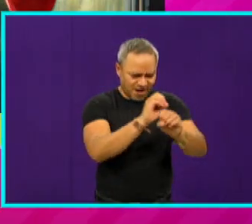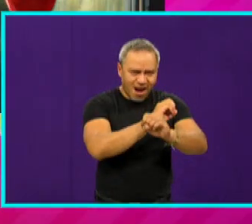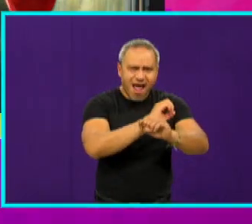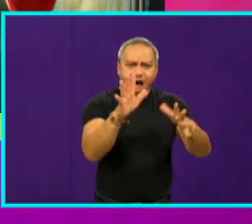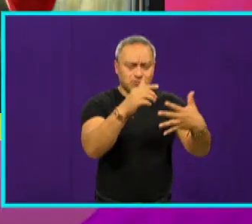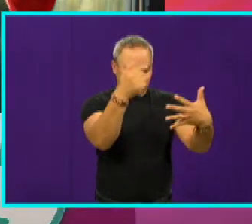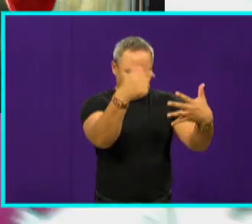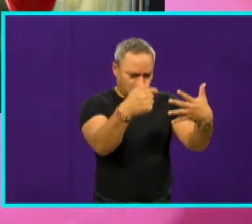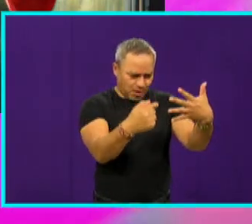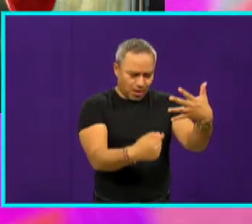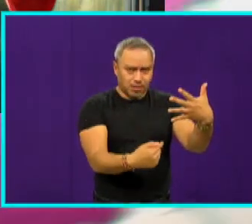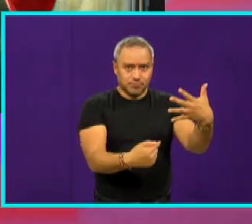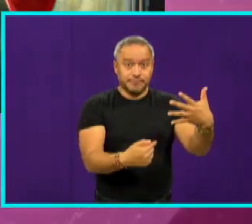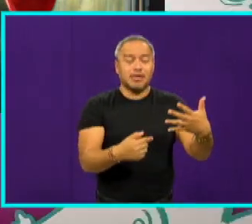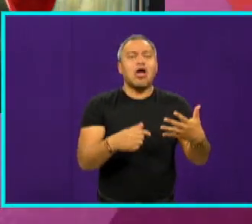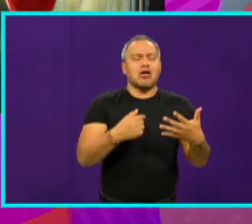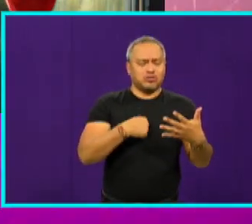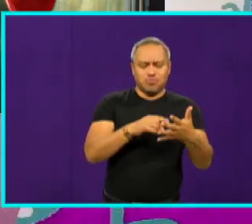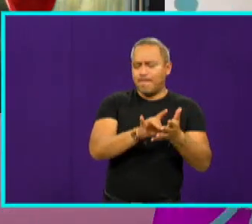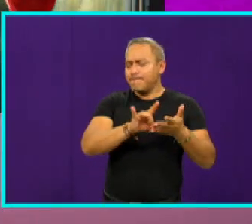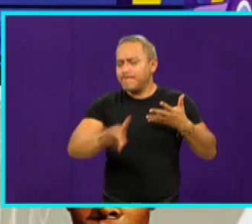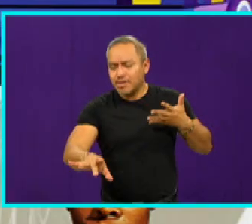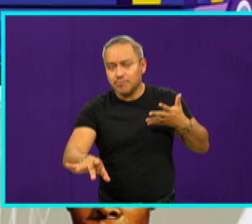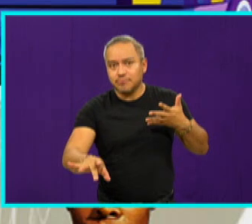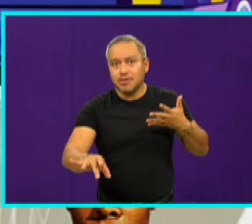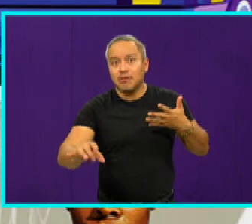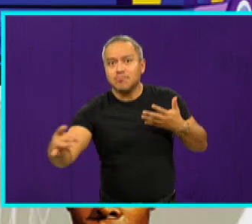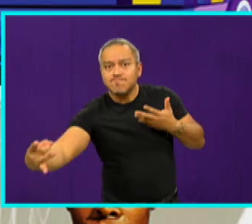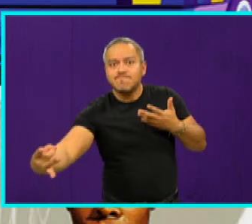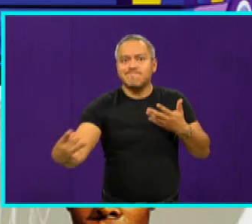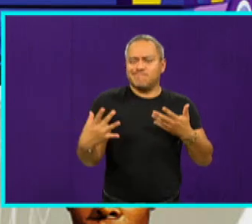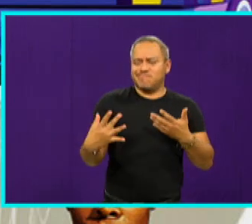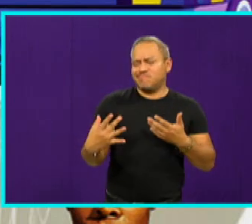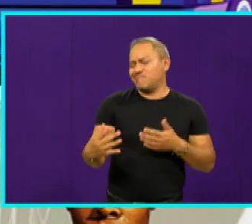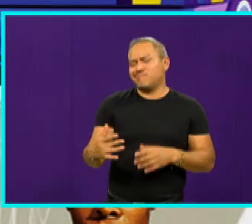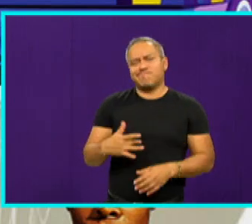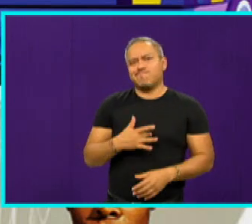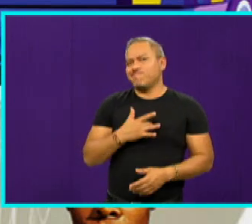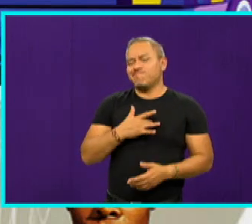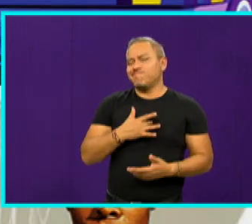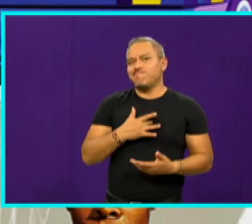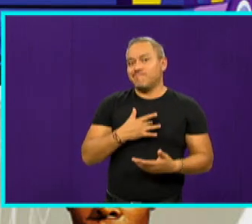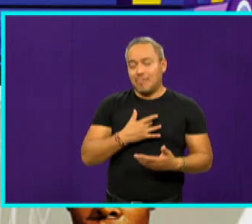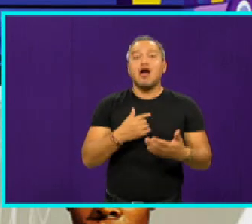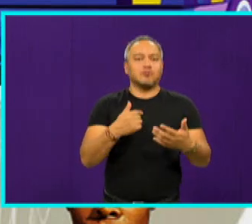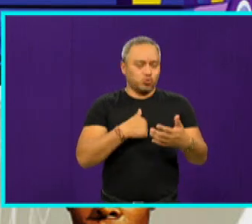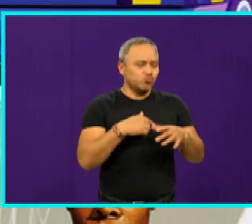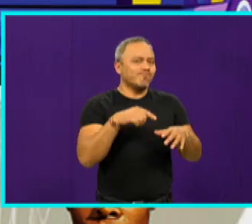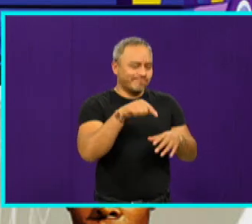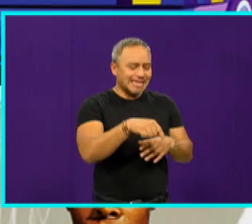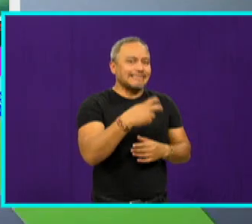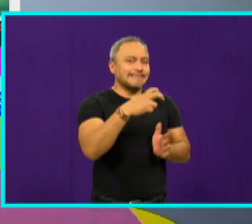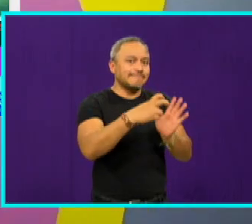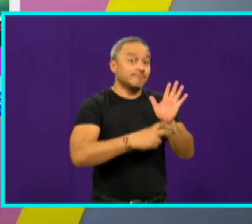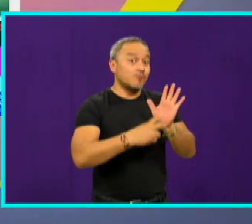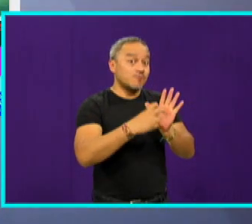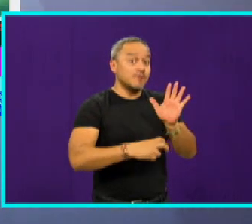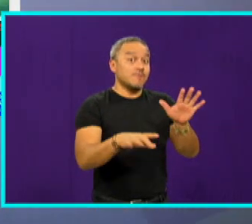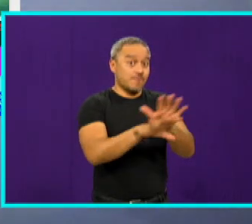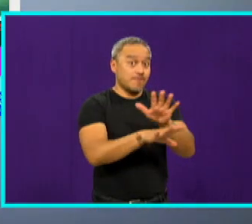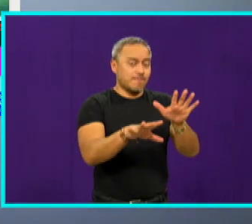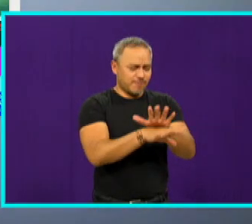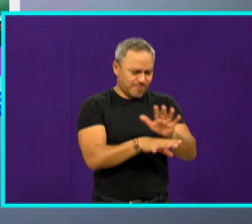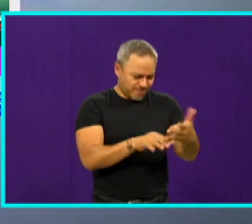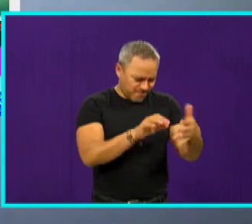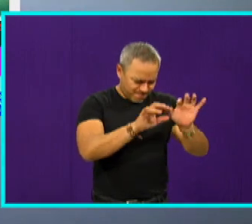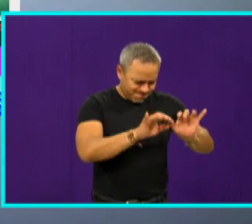no me gusta, lo copio, lo vuelvo a pegar y modifico las cosas que yo necesito que se agreguen. Es impresionante el resultado, porque